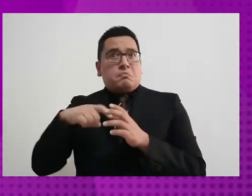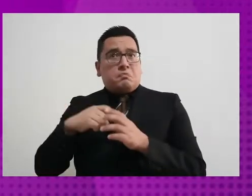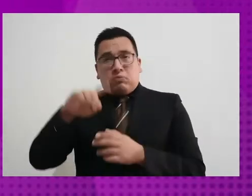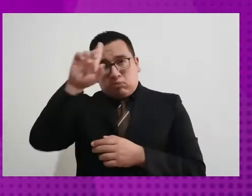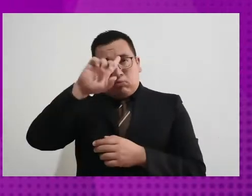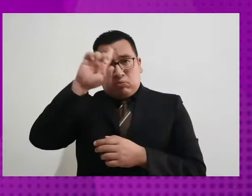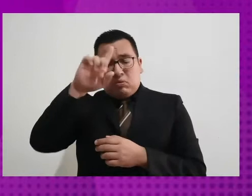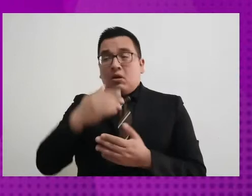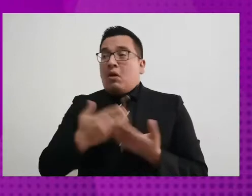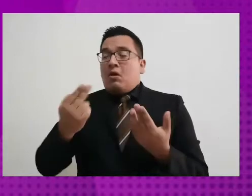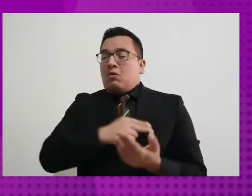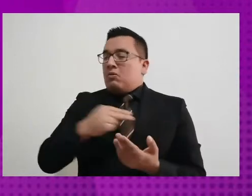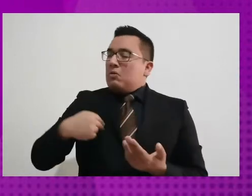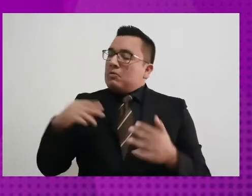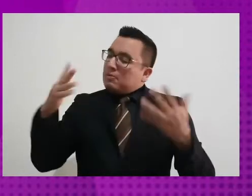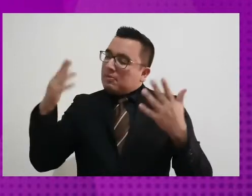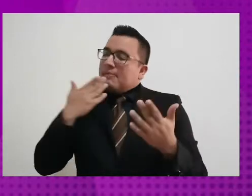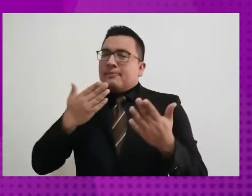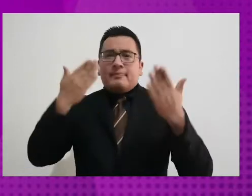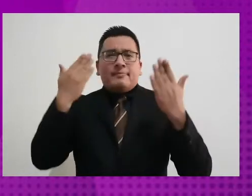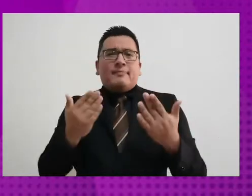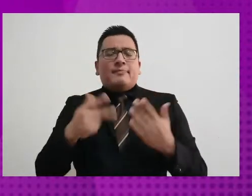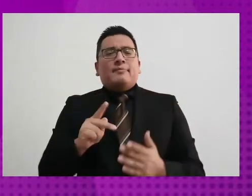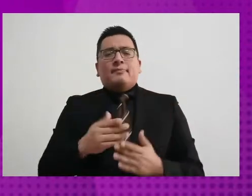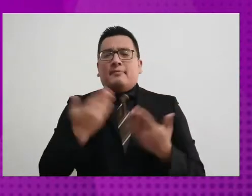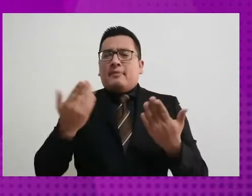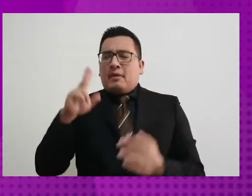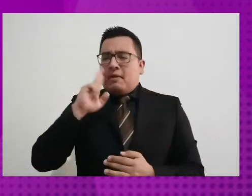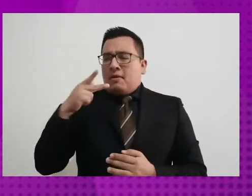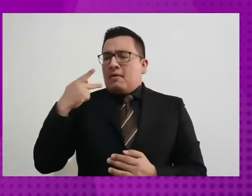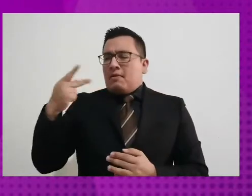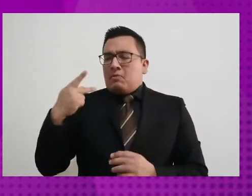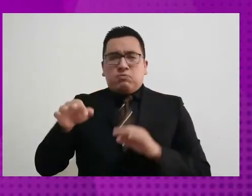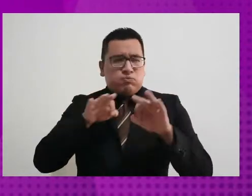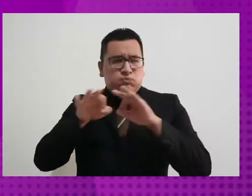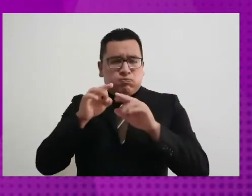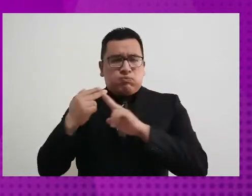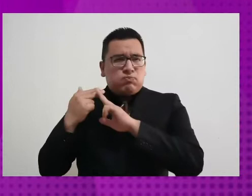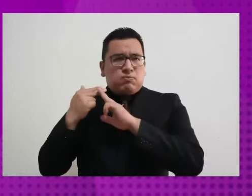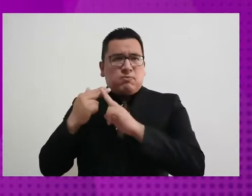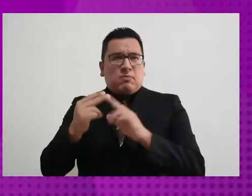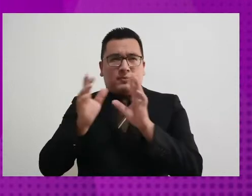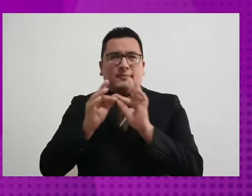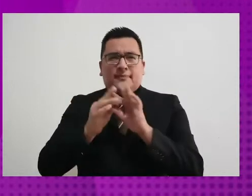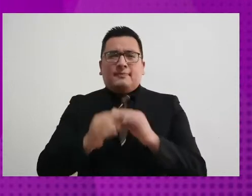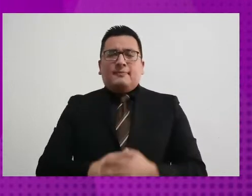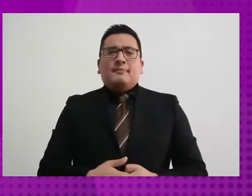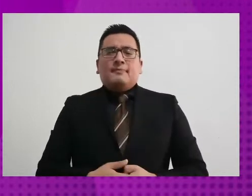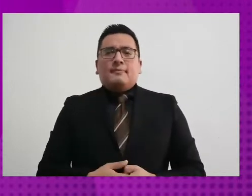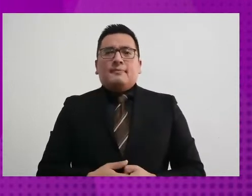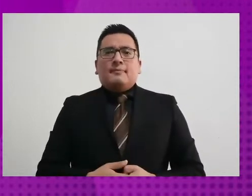para darle nuestra felicitación. Y me voy a permitir leer una pequeña síntesis de su